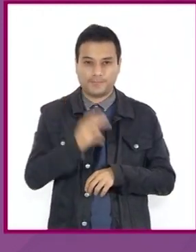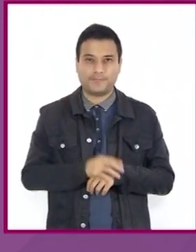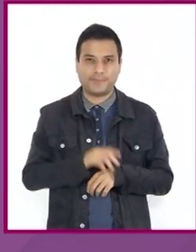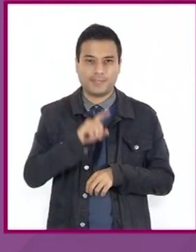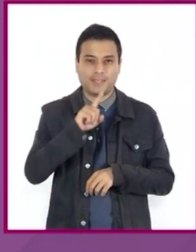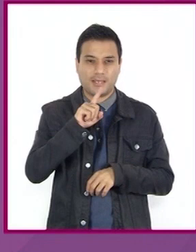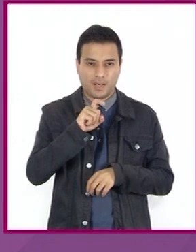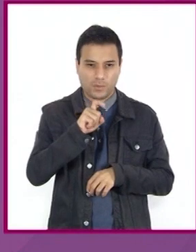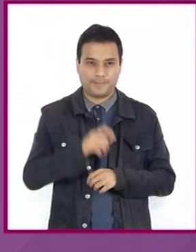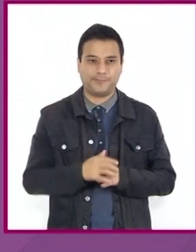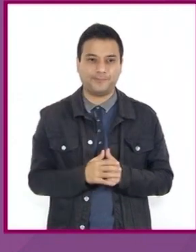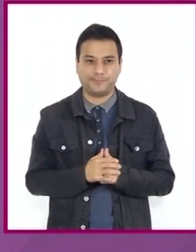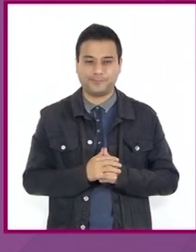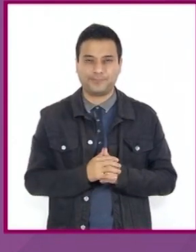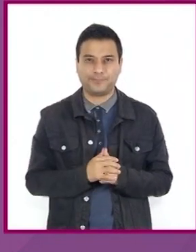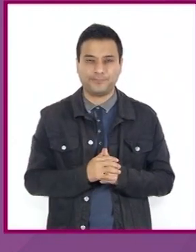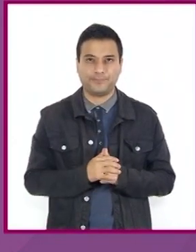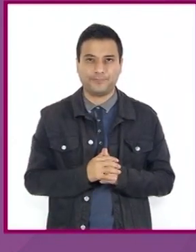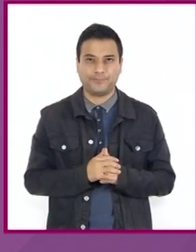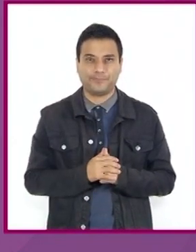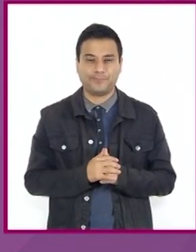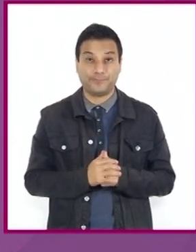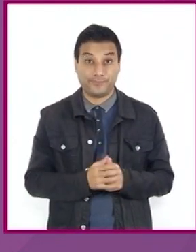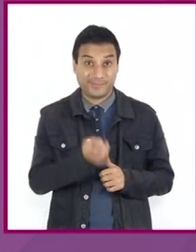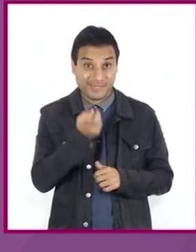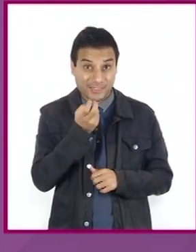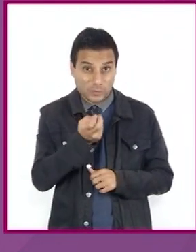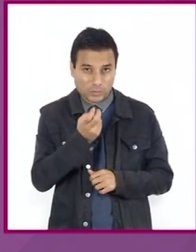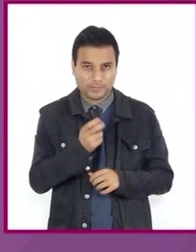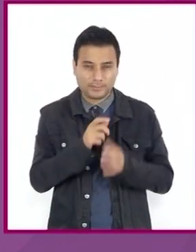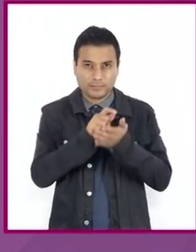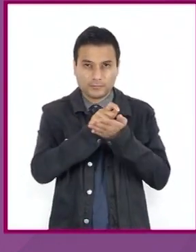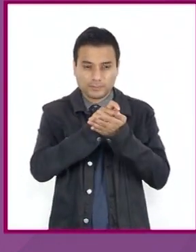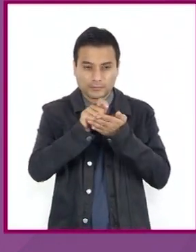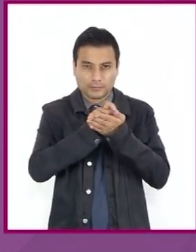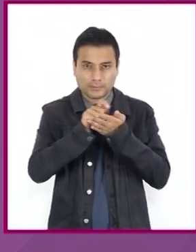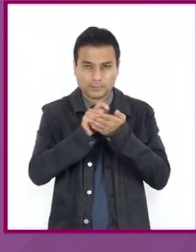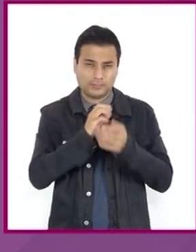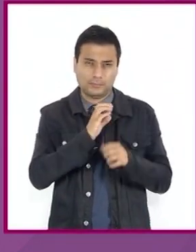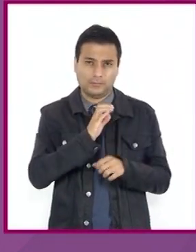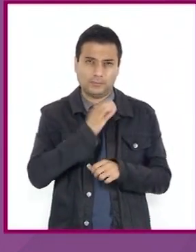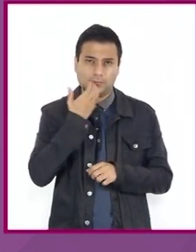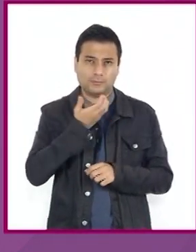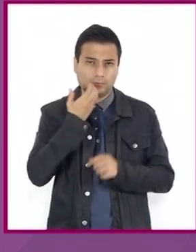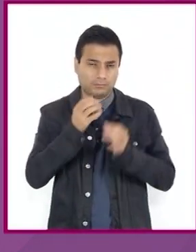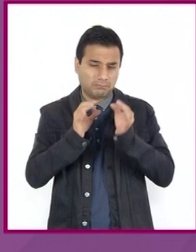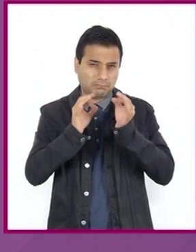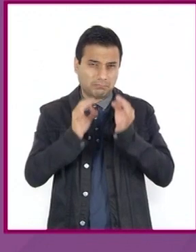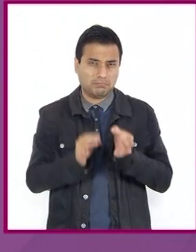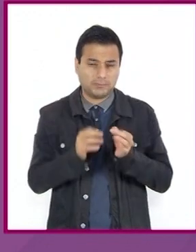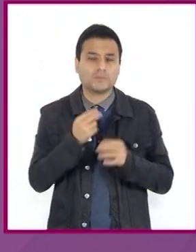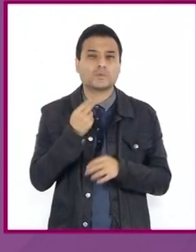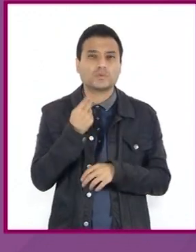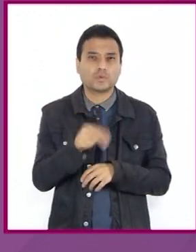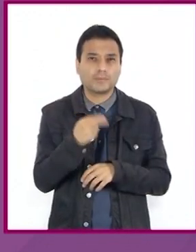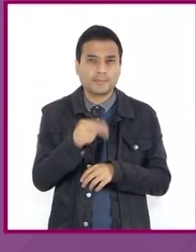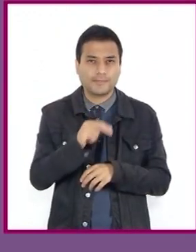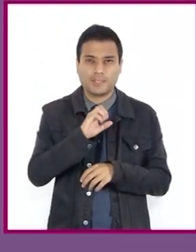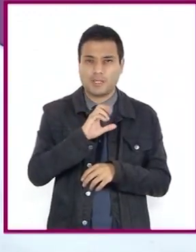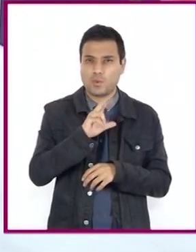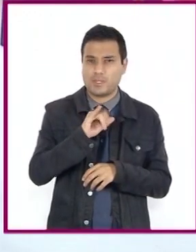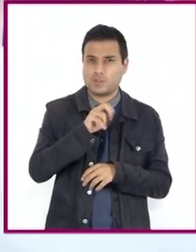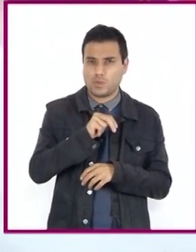agua. Esta forma de representación es descriptiva y se conoce como ecuación